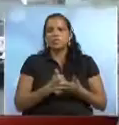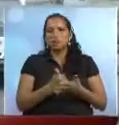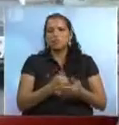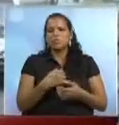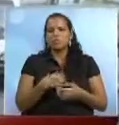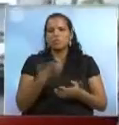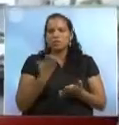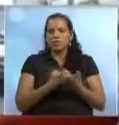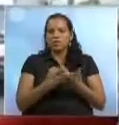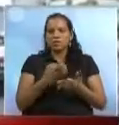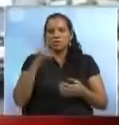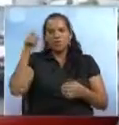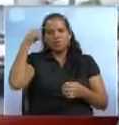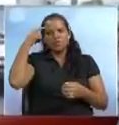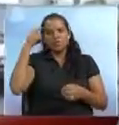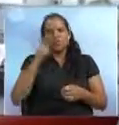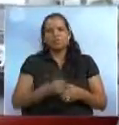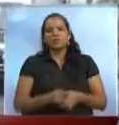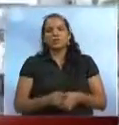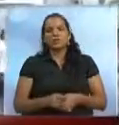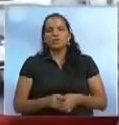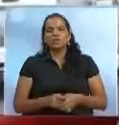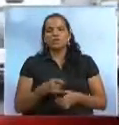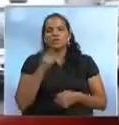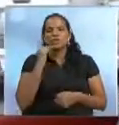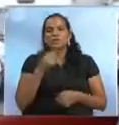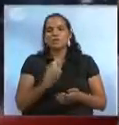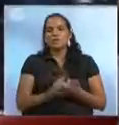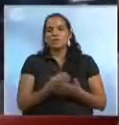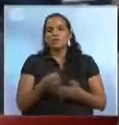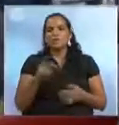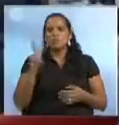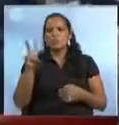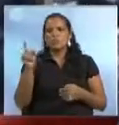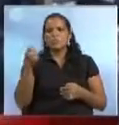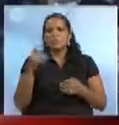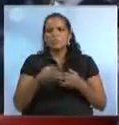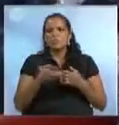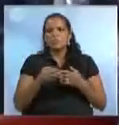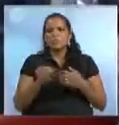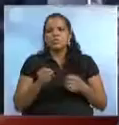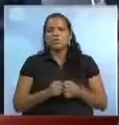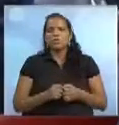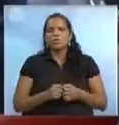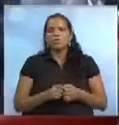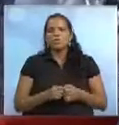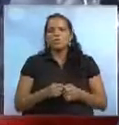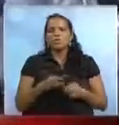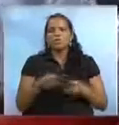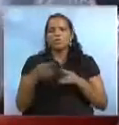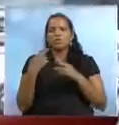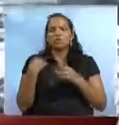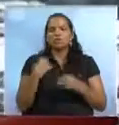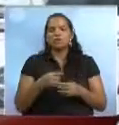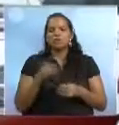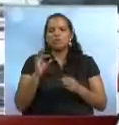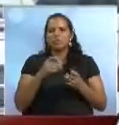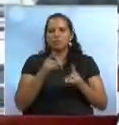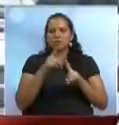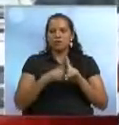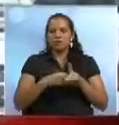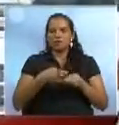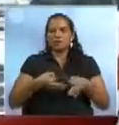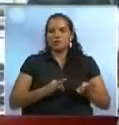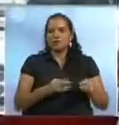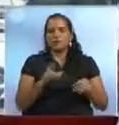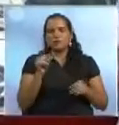asignaciones económicas por parte del gobierno nacional, se les cancelaron $2.700.000 correspondientes al mes de febrero, lo